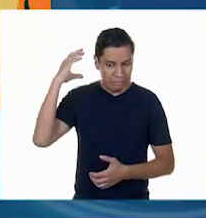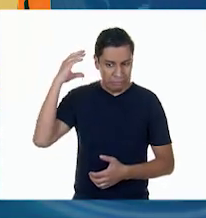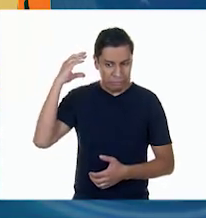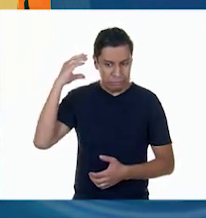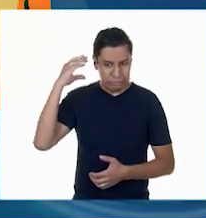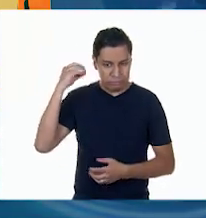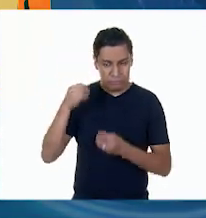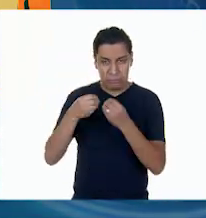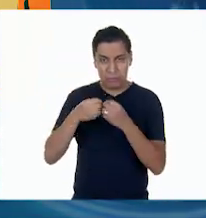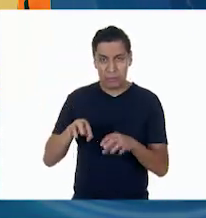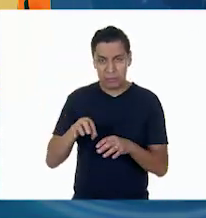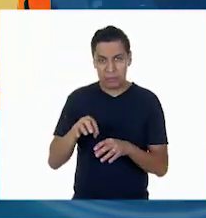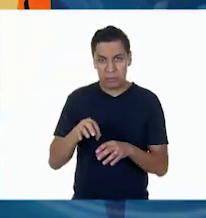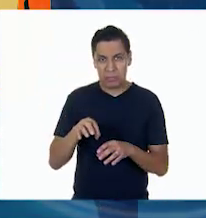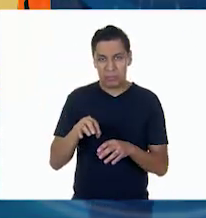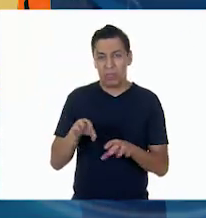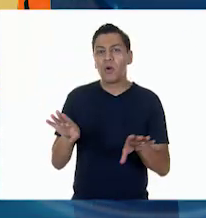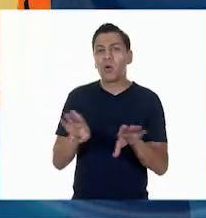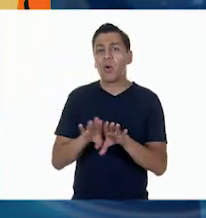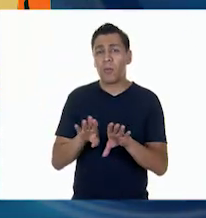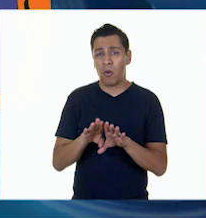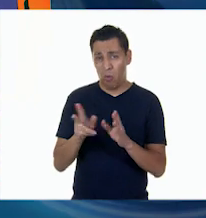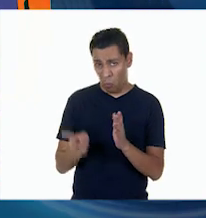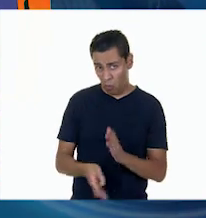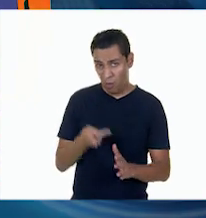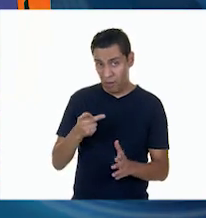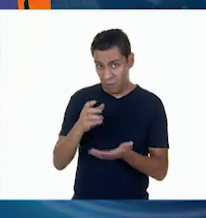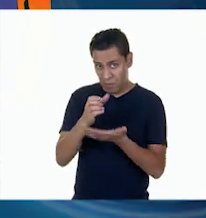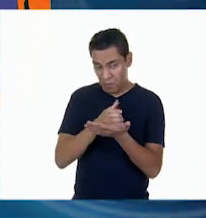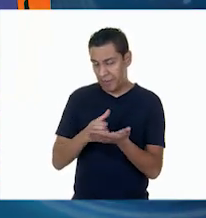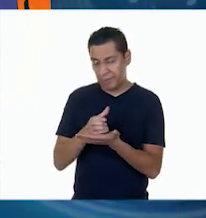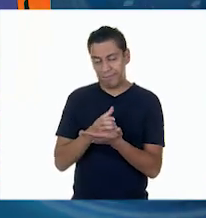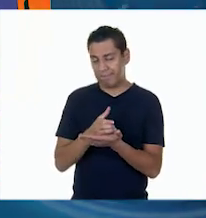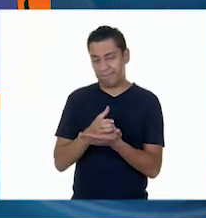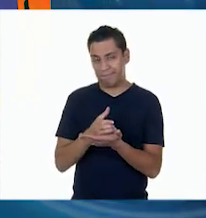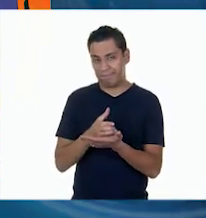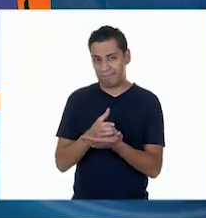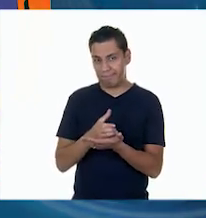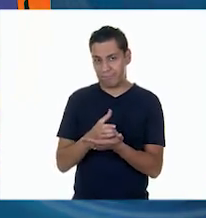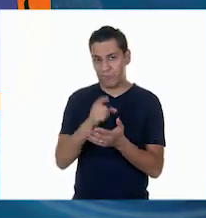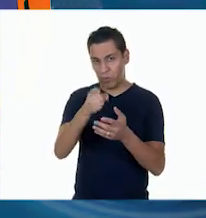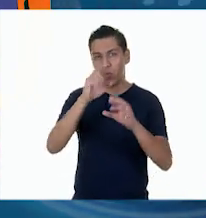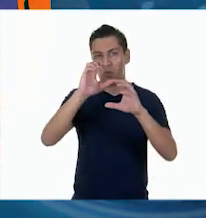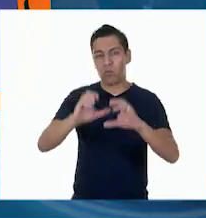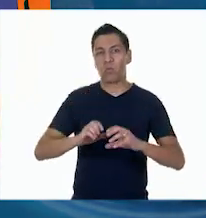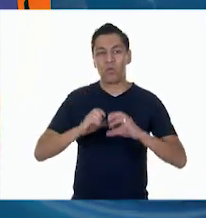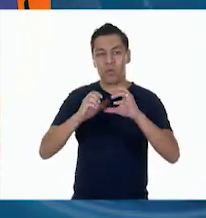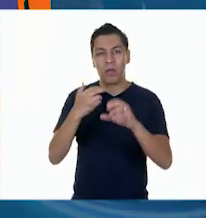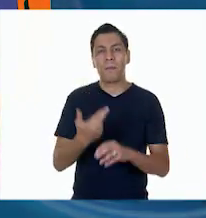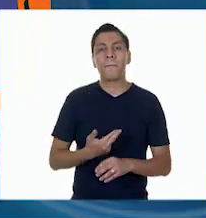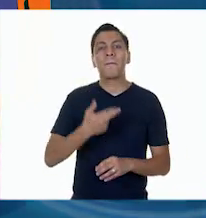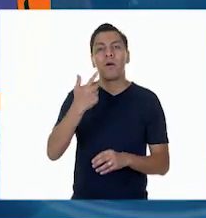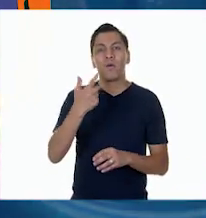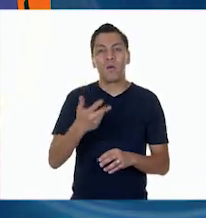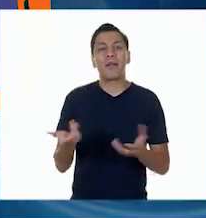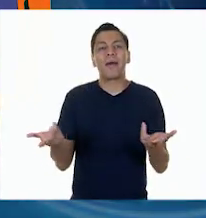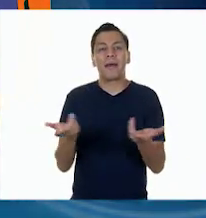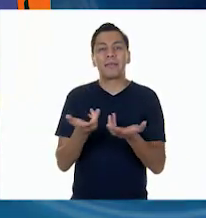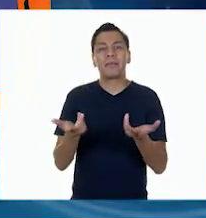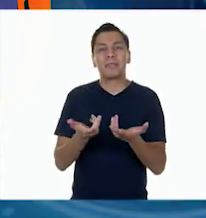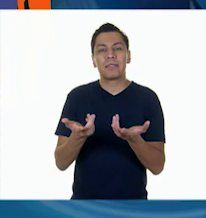que se puede hacer es tratar de disminuir las pérdidas. Lo que podemos hacer para cuidar nuestros oídos, lo mejor es, ante estos